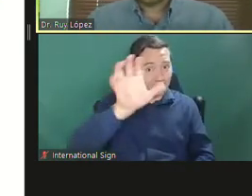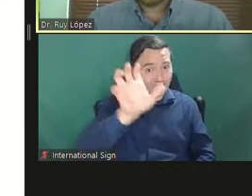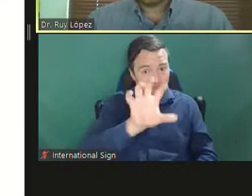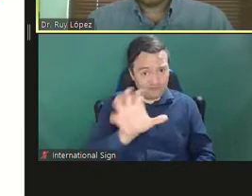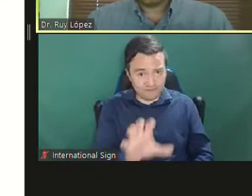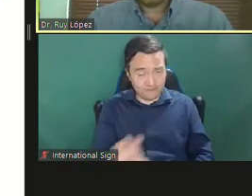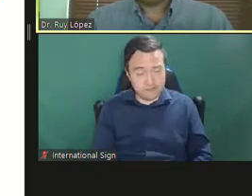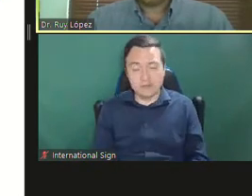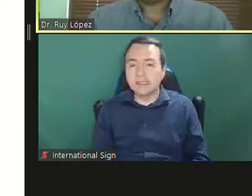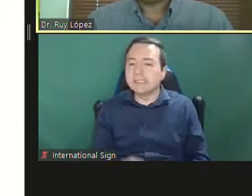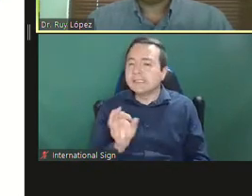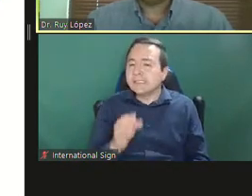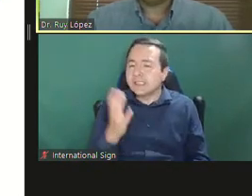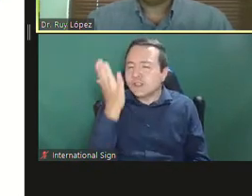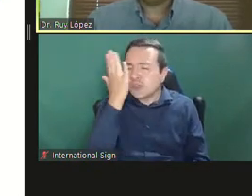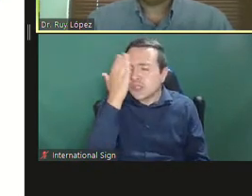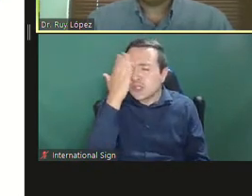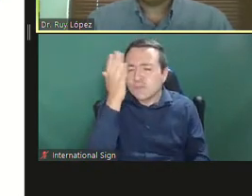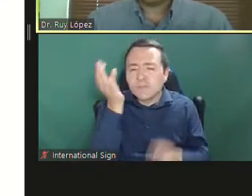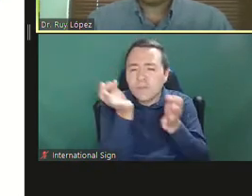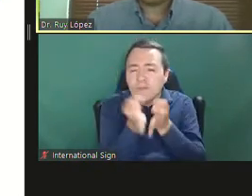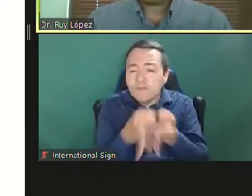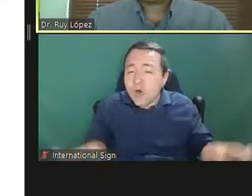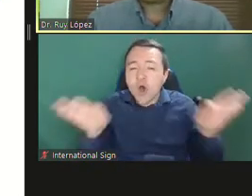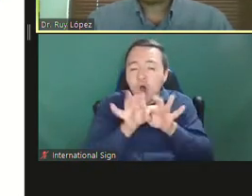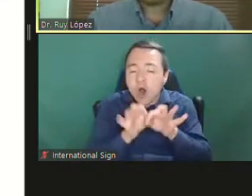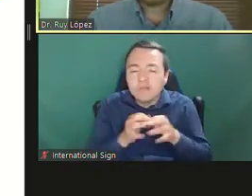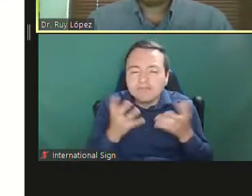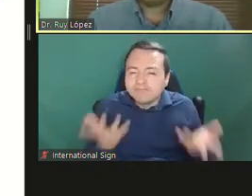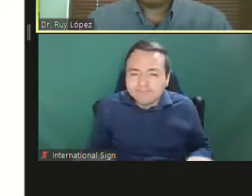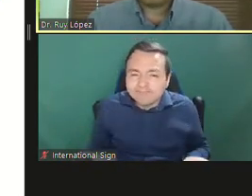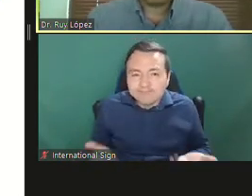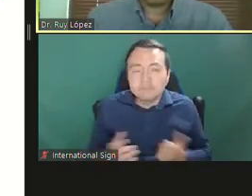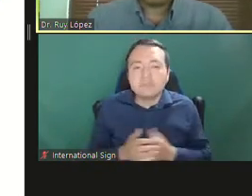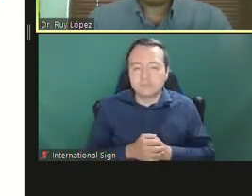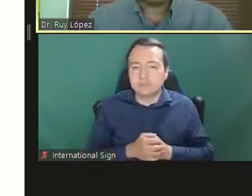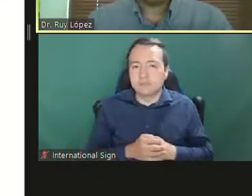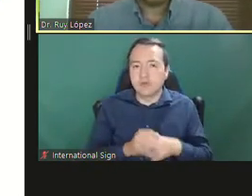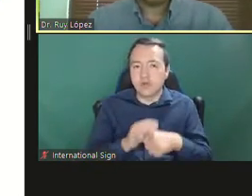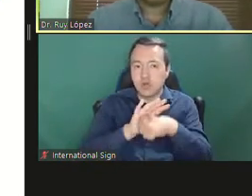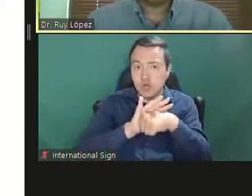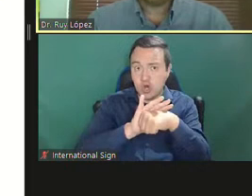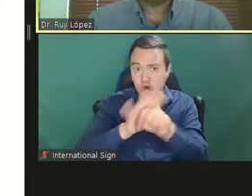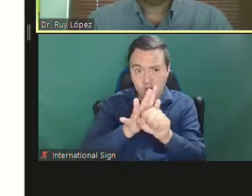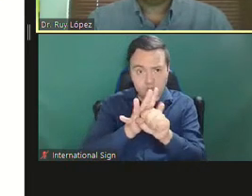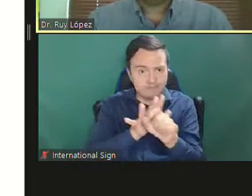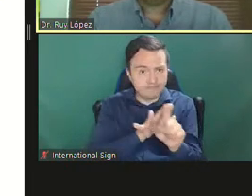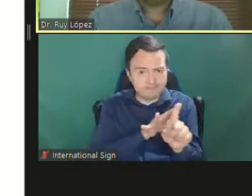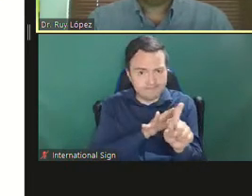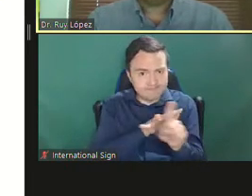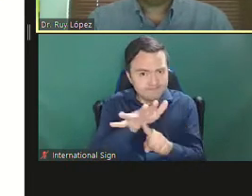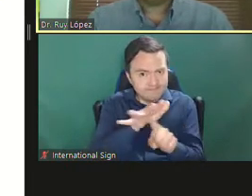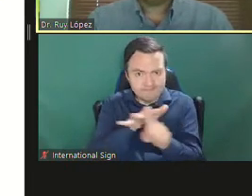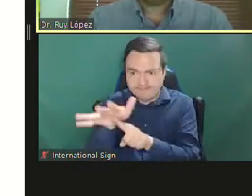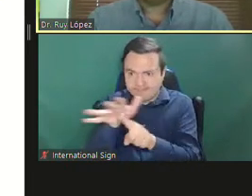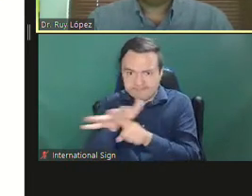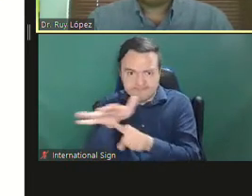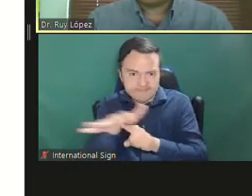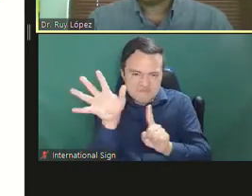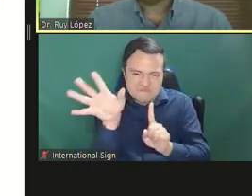que el impacto que tuvo la pandemia o el impacto que está teniendo la pandemia en